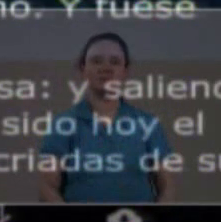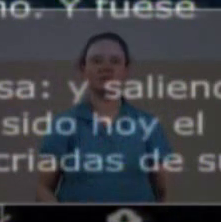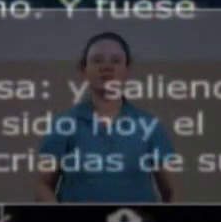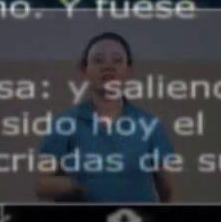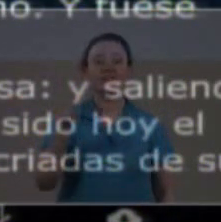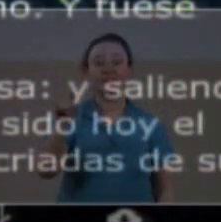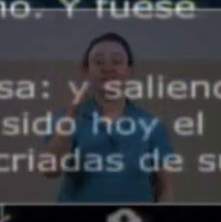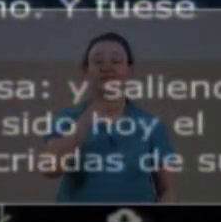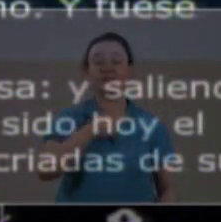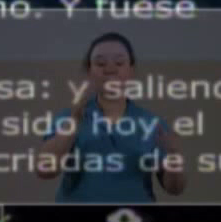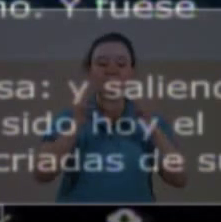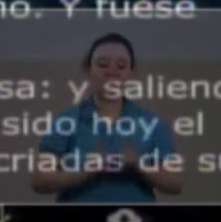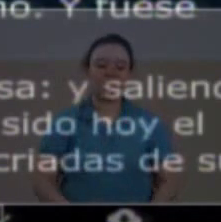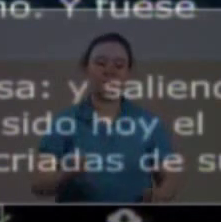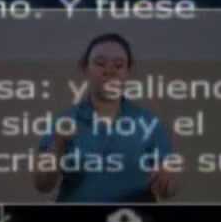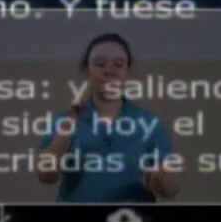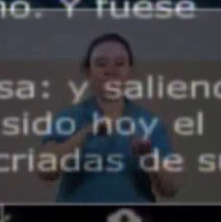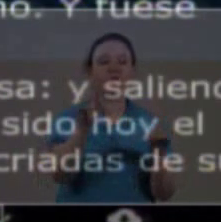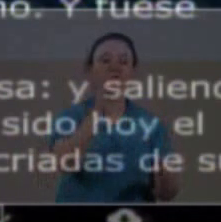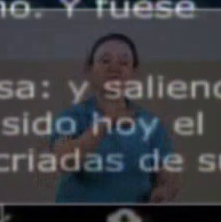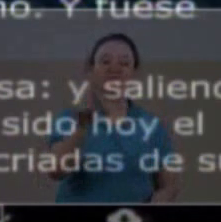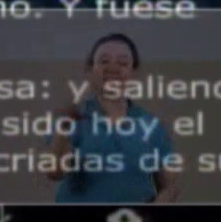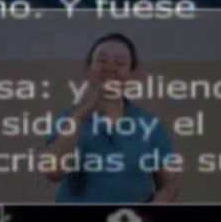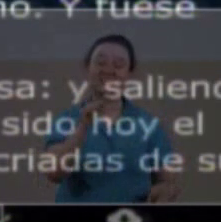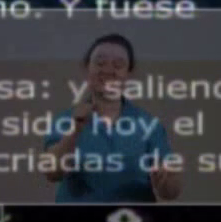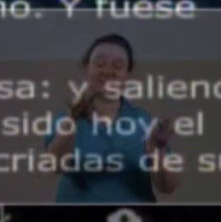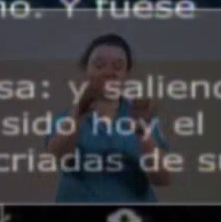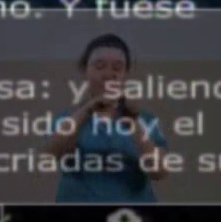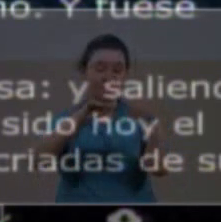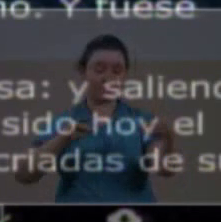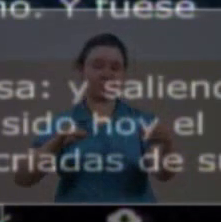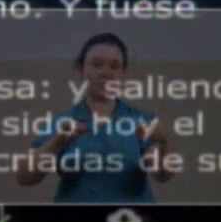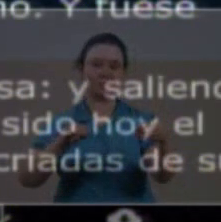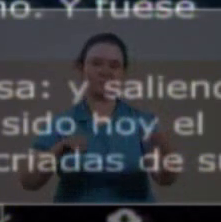Este es mi cuerpo que por vosotros es partido.